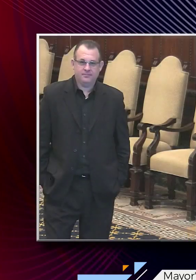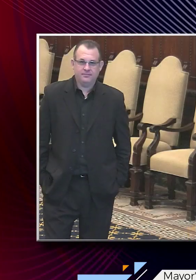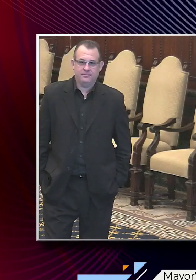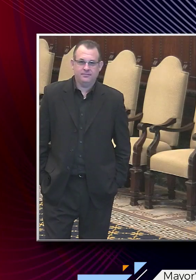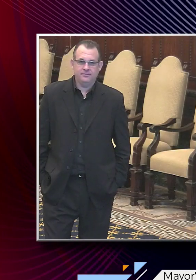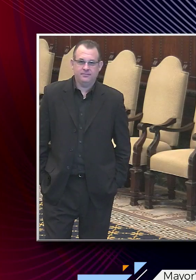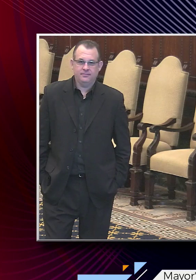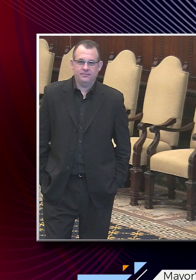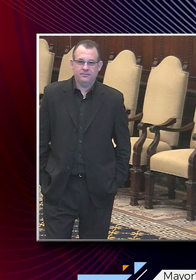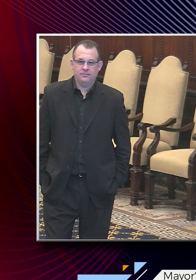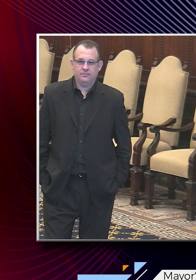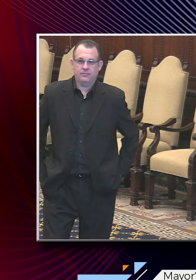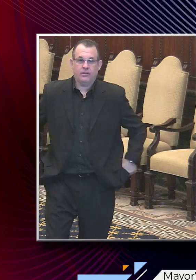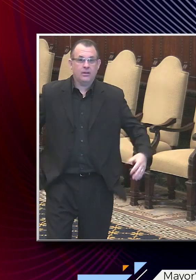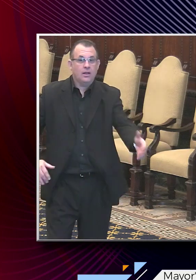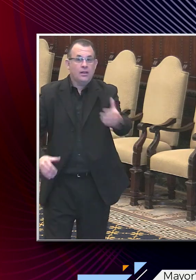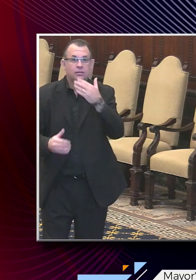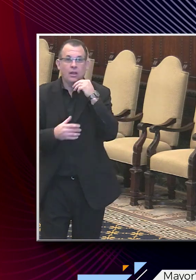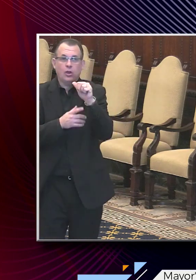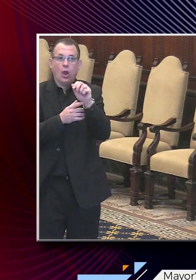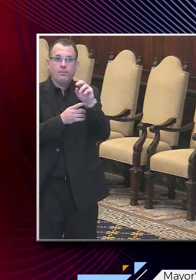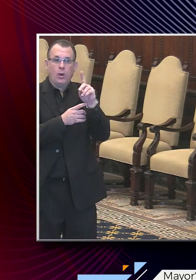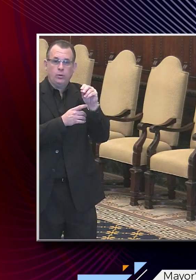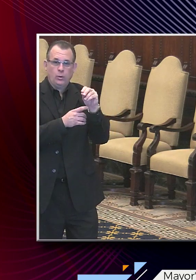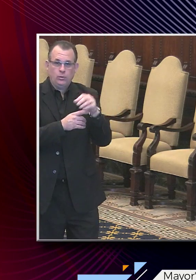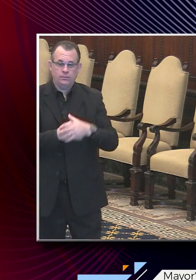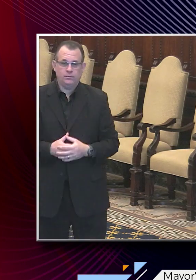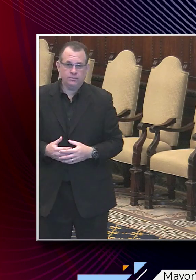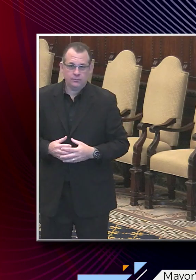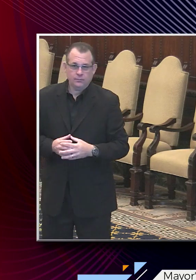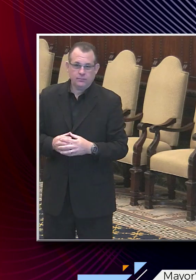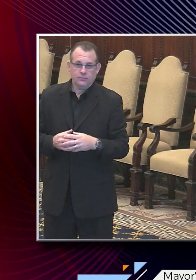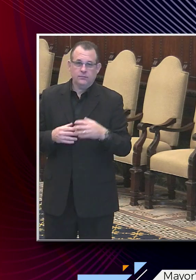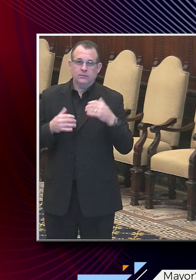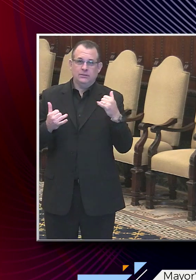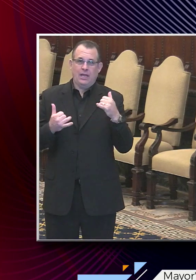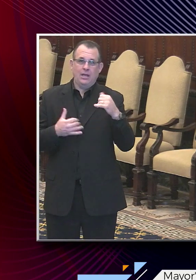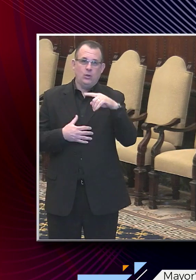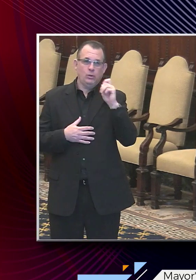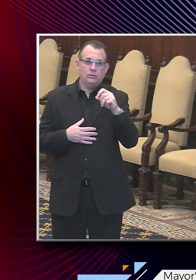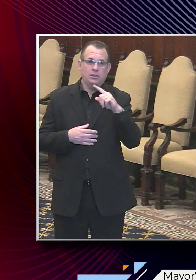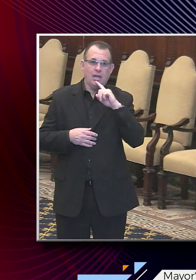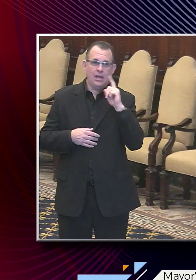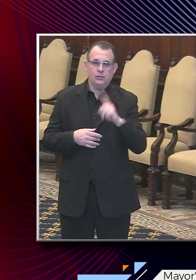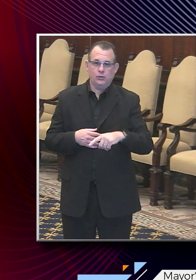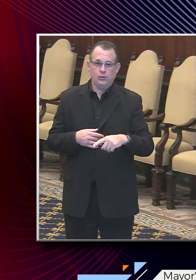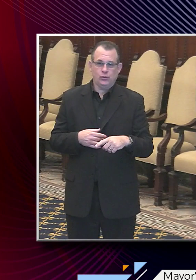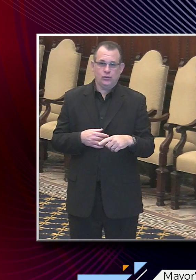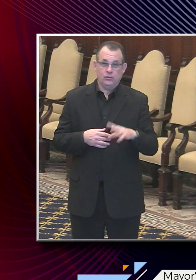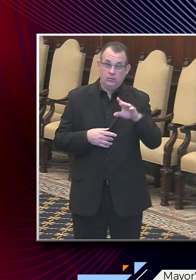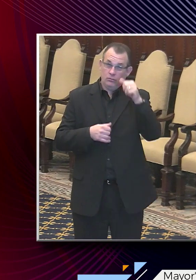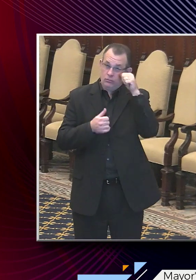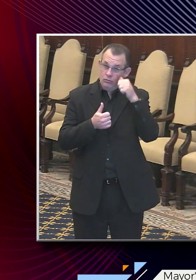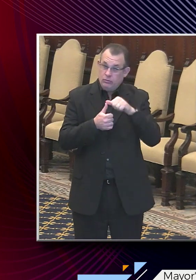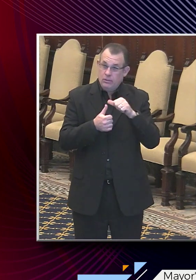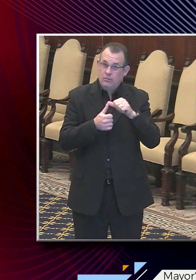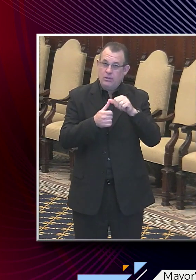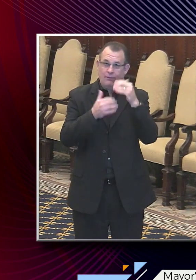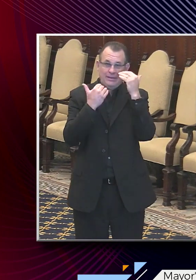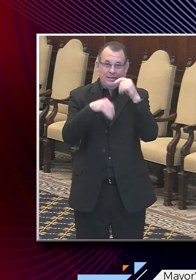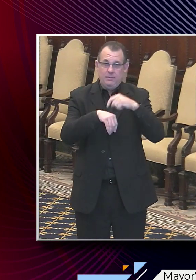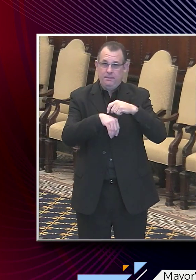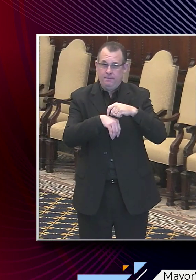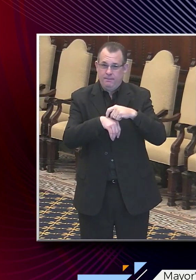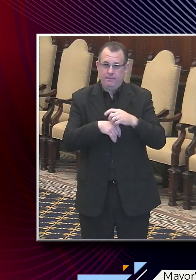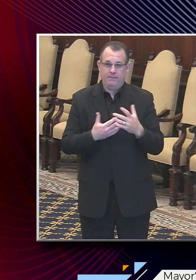Thank you, Armando. We will now move to our Q&A portion for members of the media. Please remember we do have limited time during these briefings,